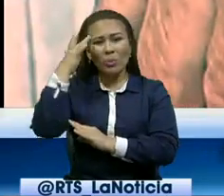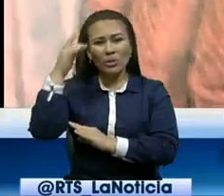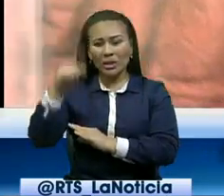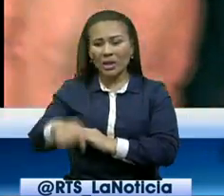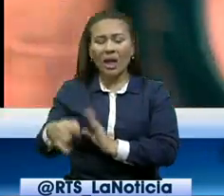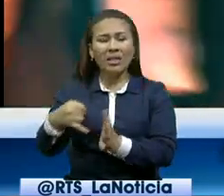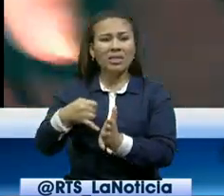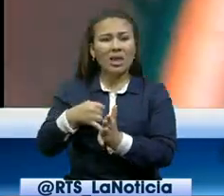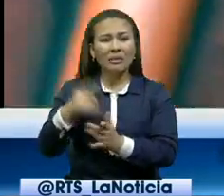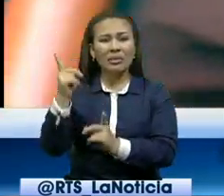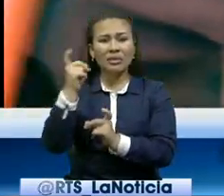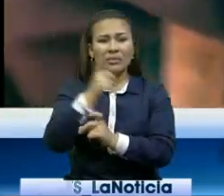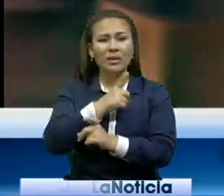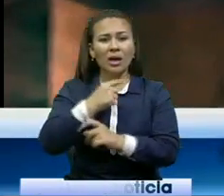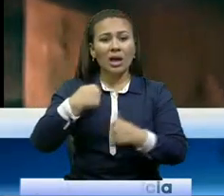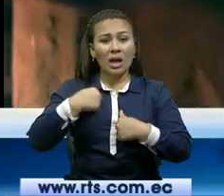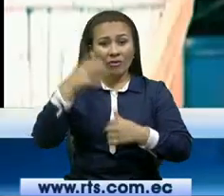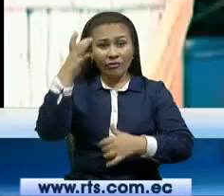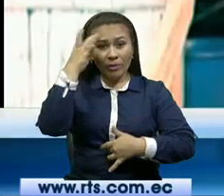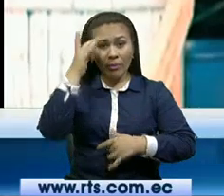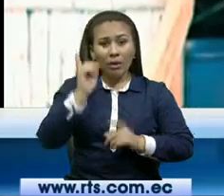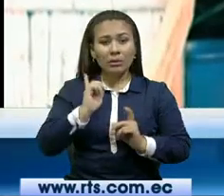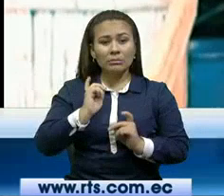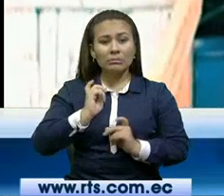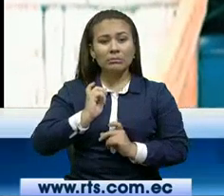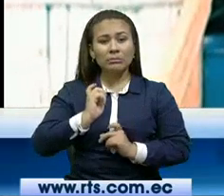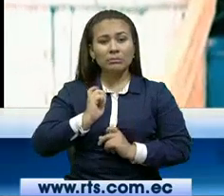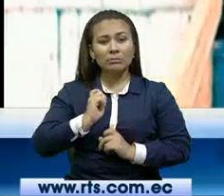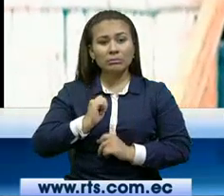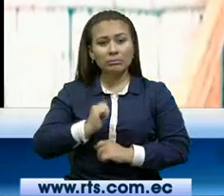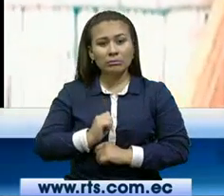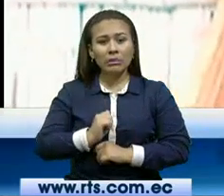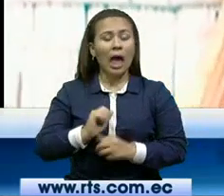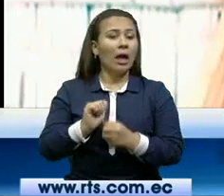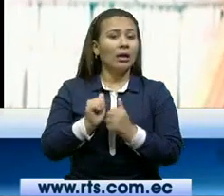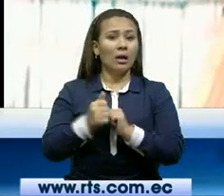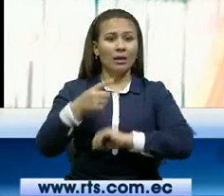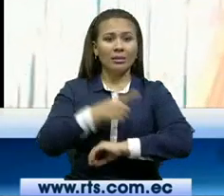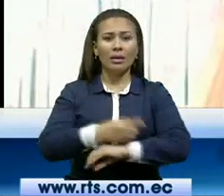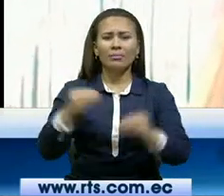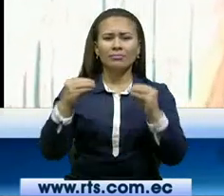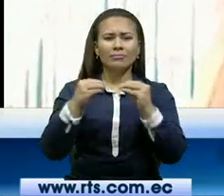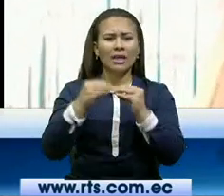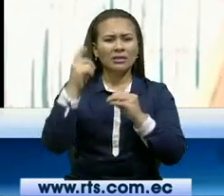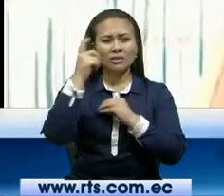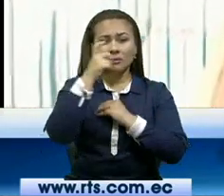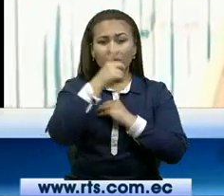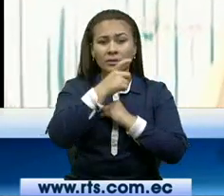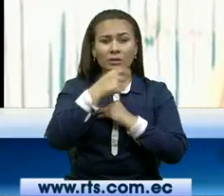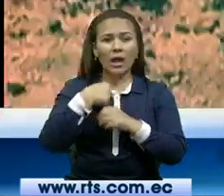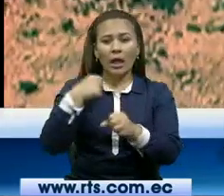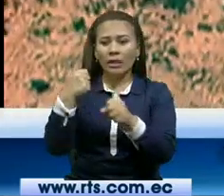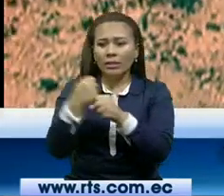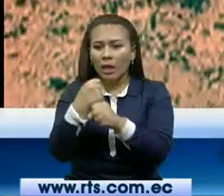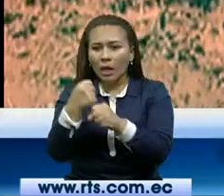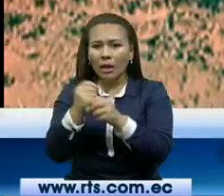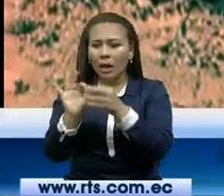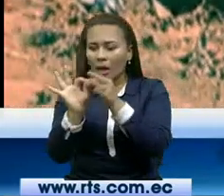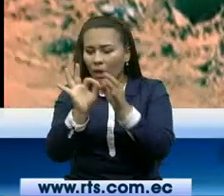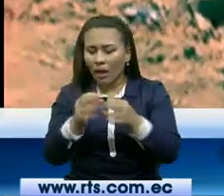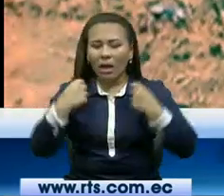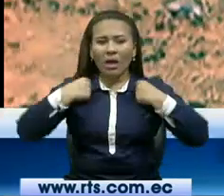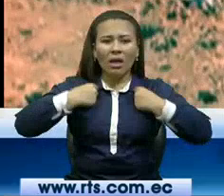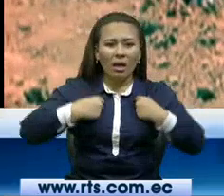no deteriore su estado de salud, pues cada día es más difícil para él realizar tareas.